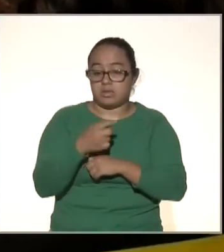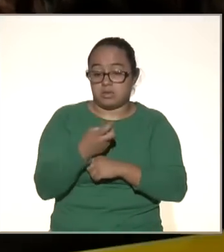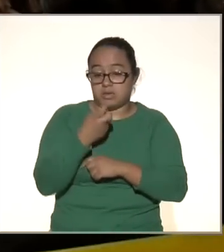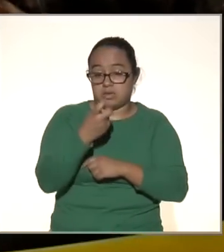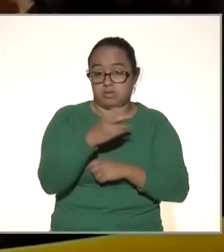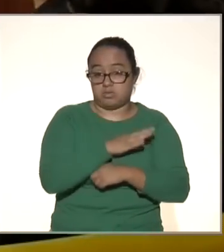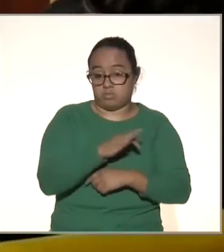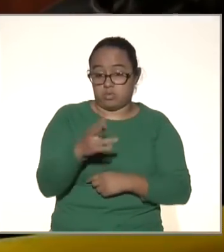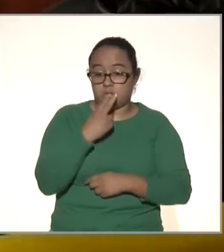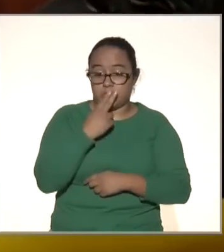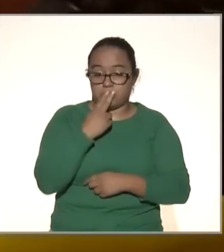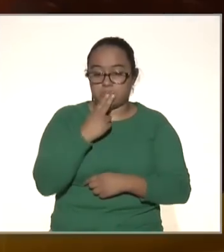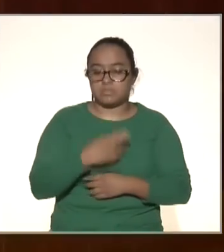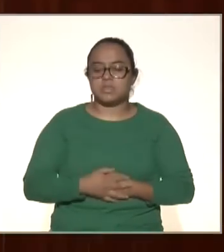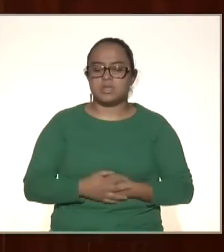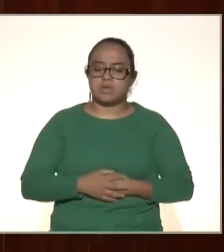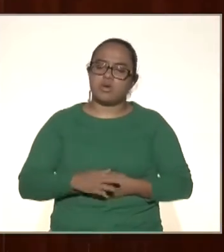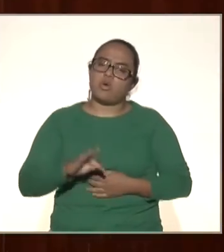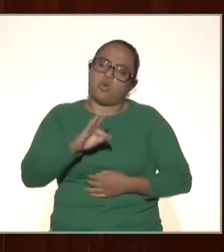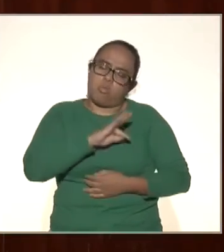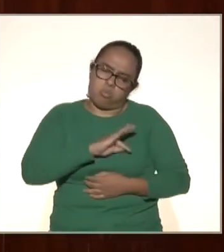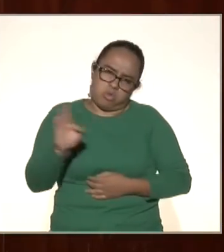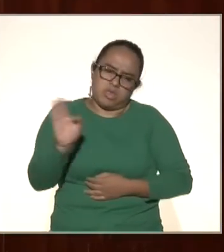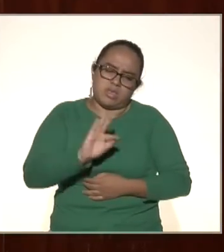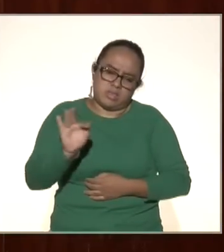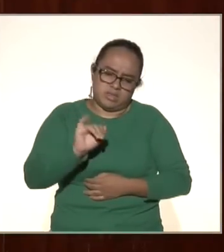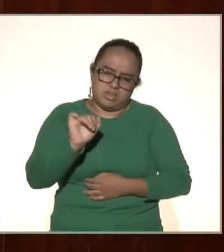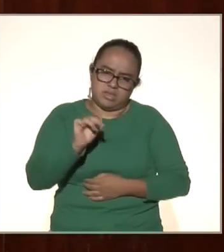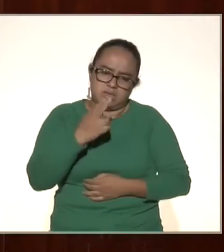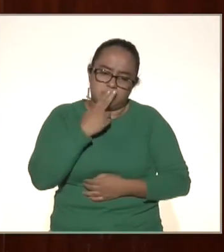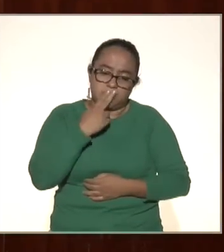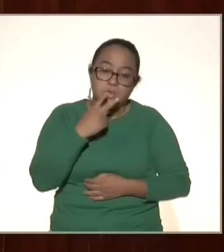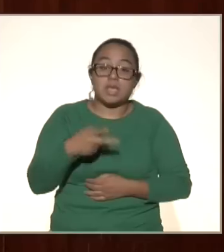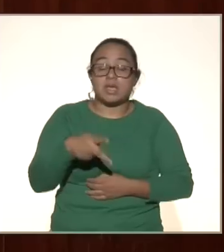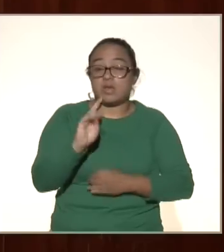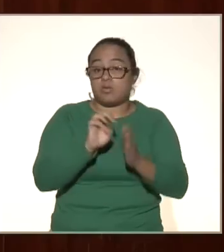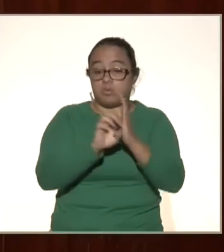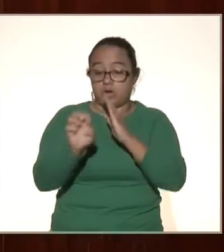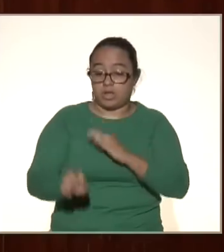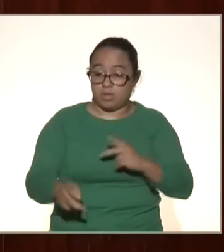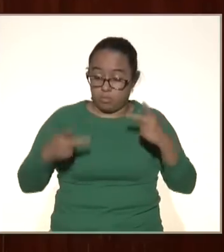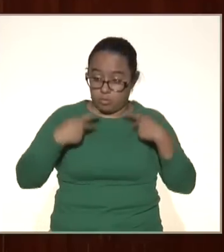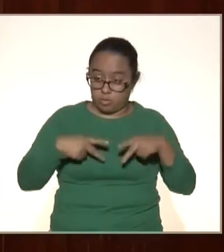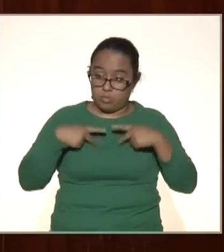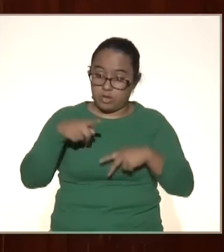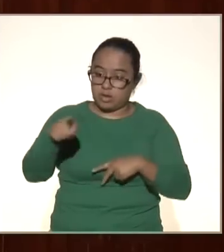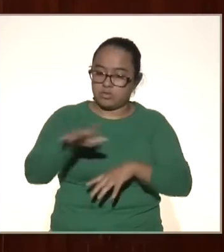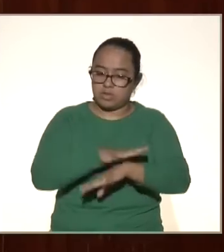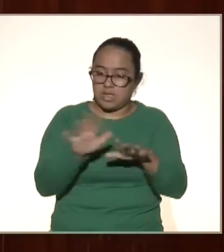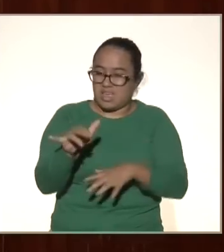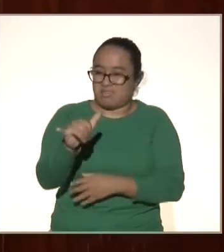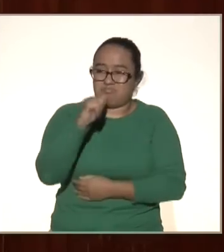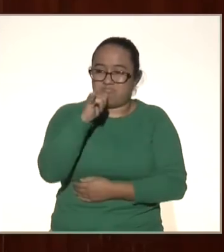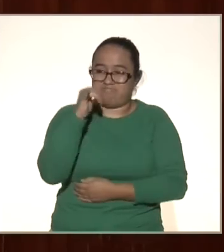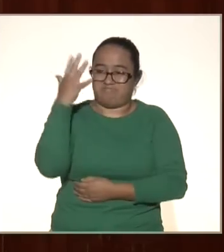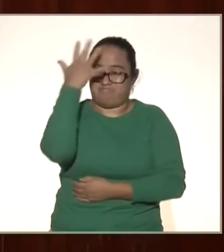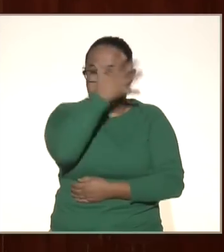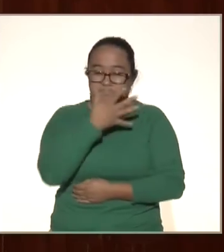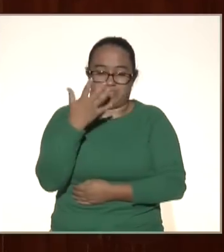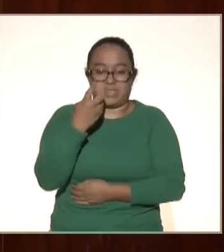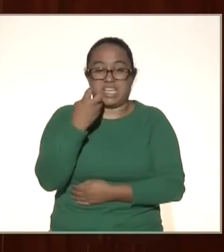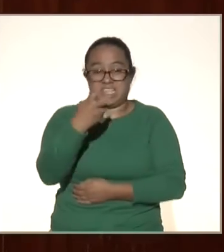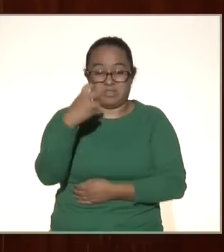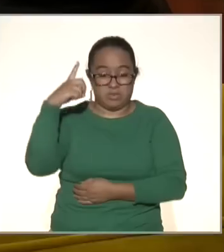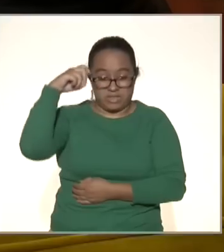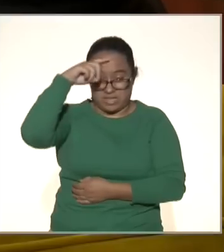ejemplo? Podría ser que funcione, ¿no? Pero cuando una persona tiene una tendencia alcohólica, me parece muy